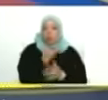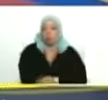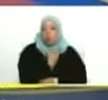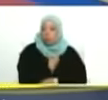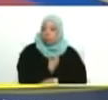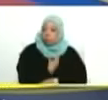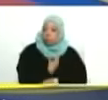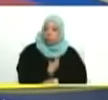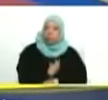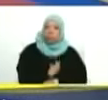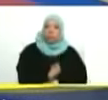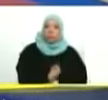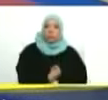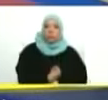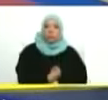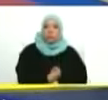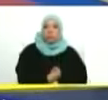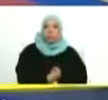muy triste sería.